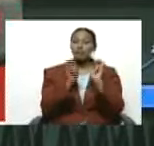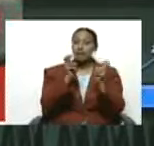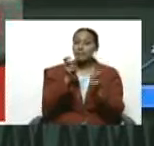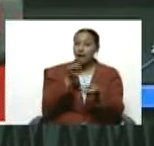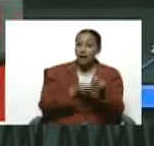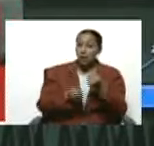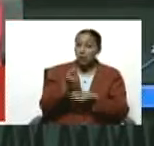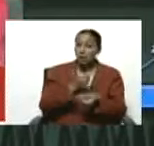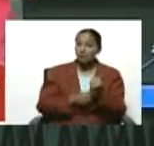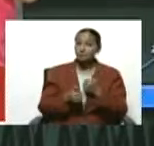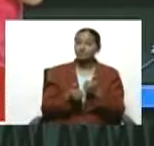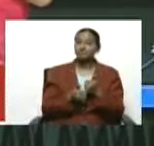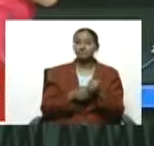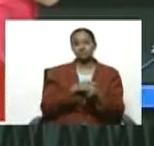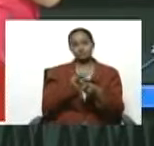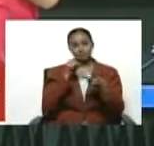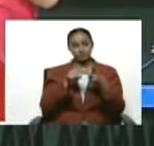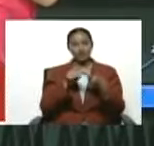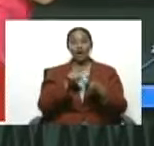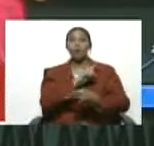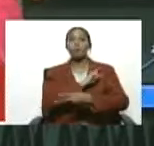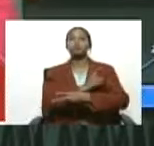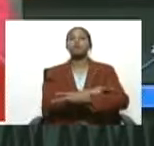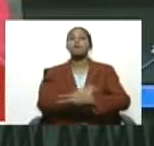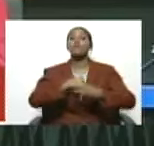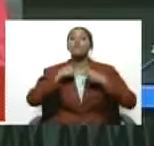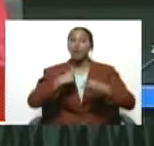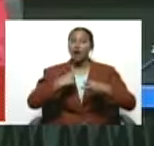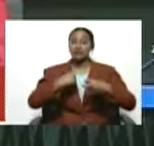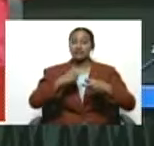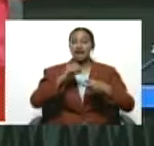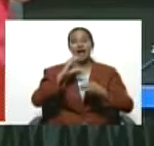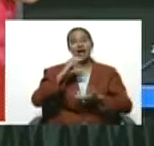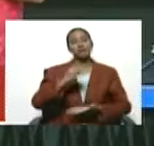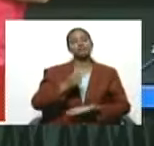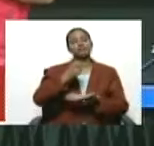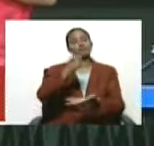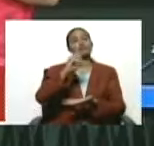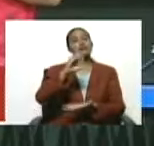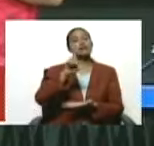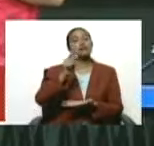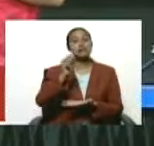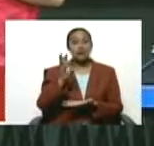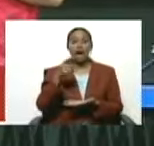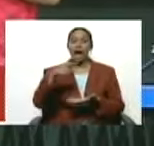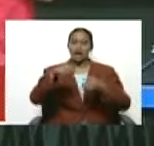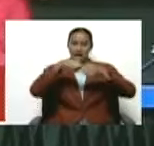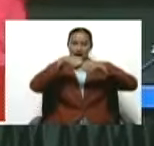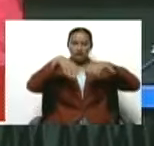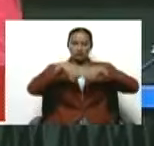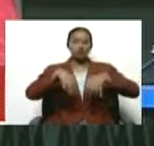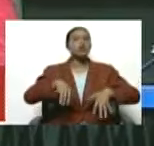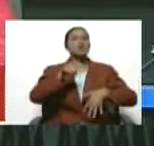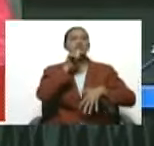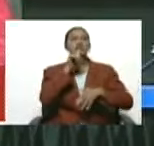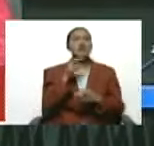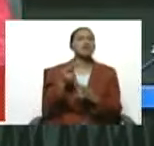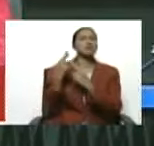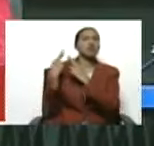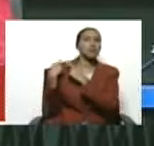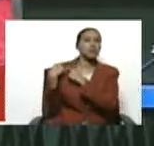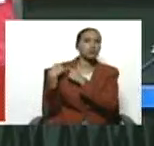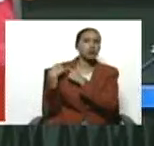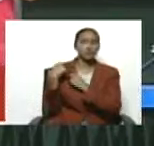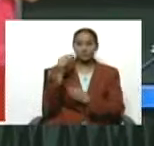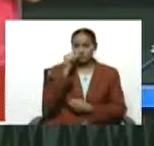Entonces, la fuerza CLAC, eso tiene su estructura. Ahí está al frente el compañero